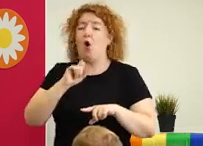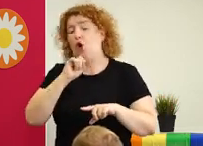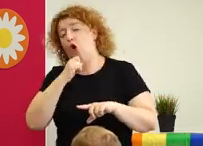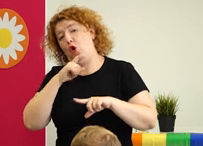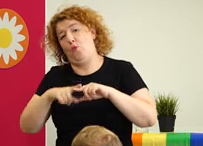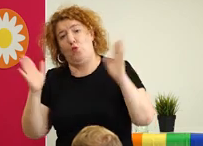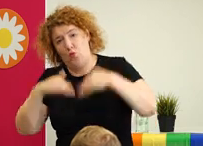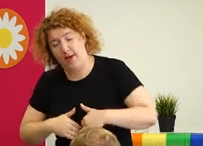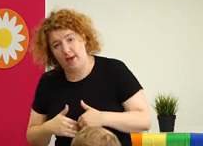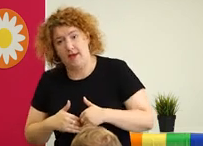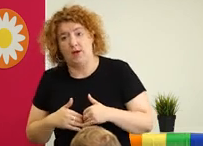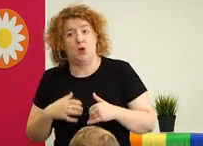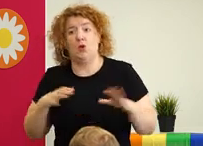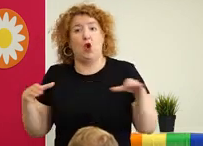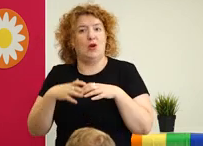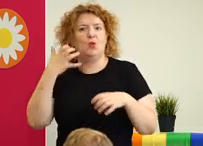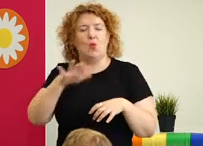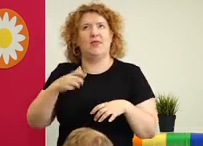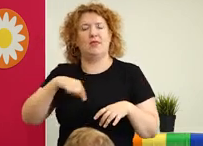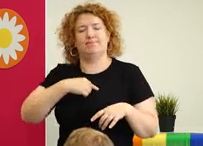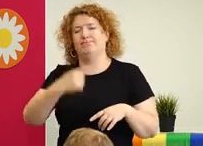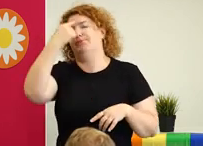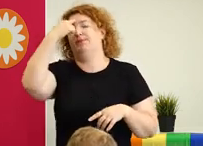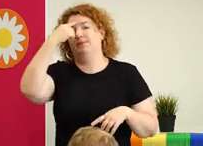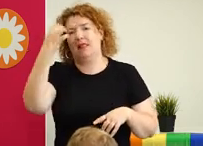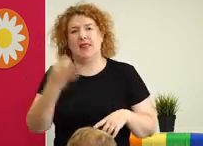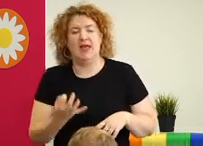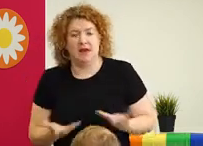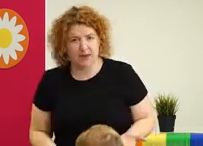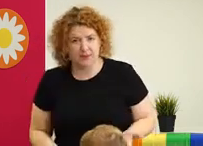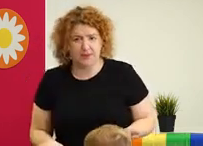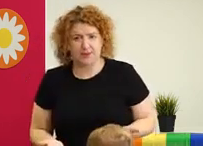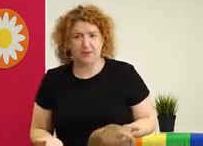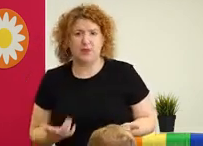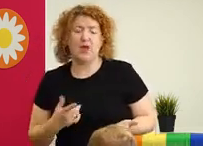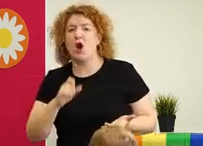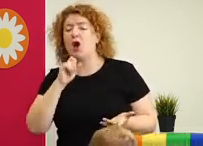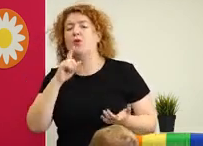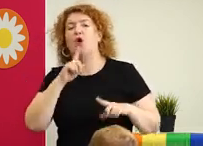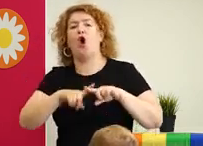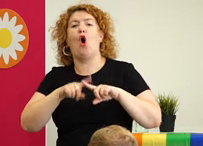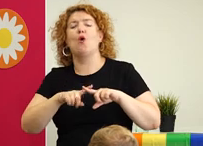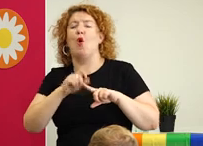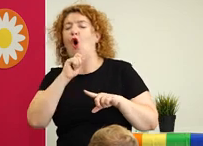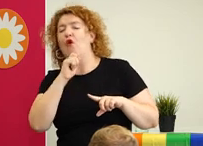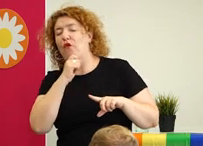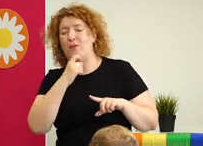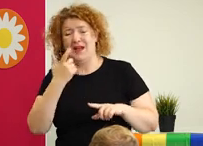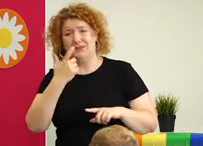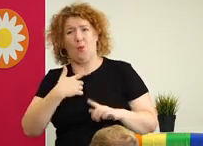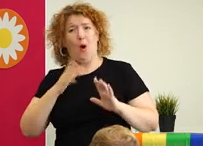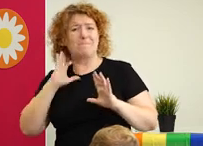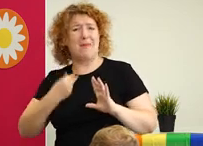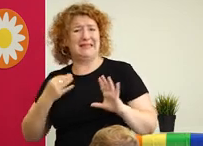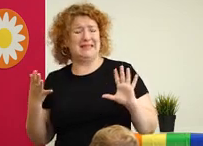presente, y para el colectivo queer es importante saber que la homofobia no nos define como palestinos. O sea,